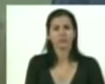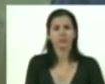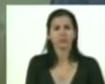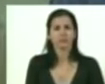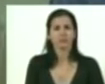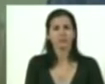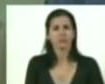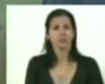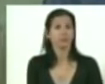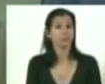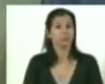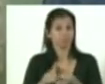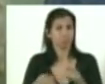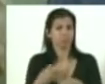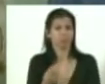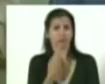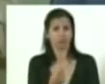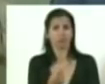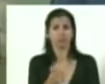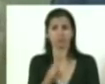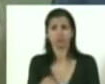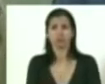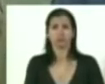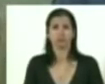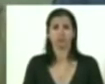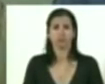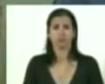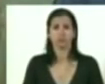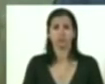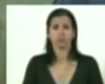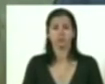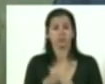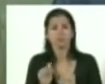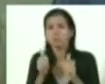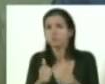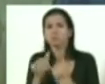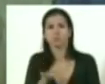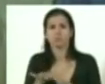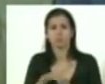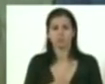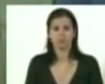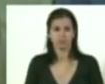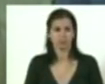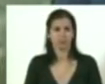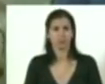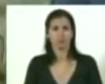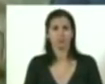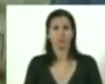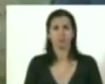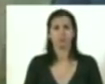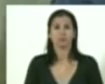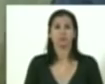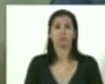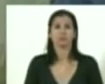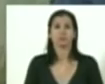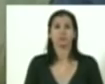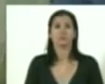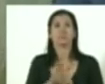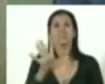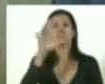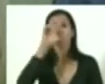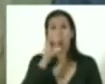con lo que pudiésemos decir el punto de partida del quinquenio